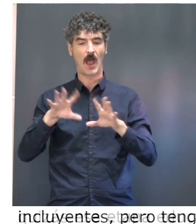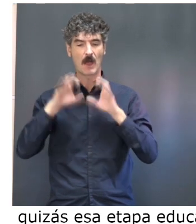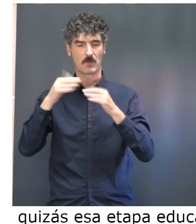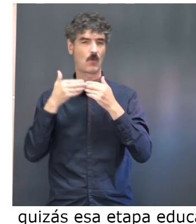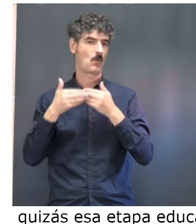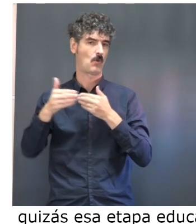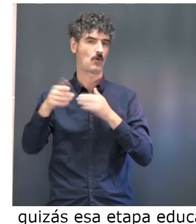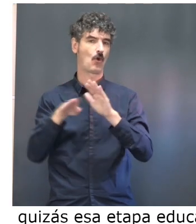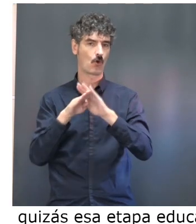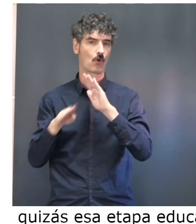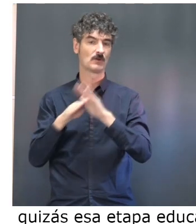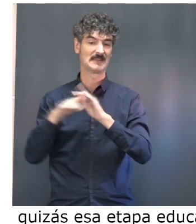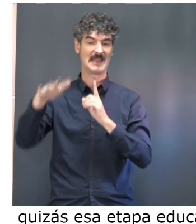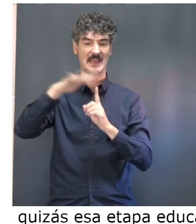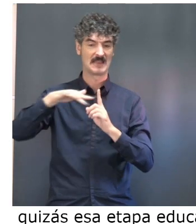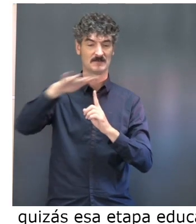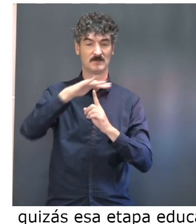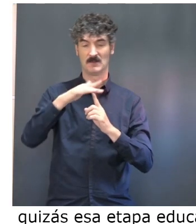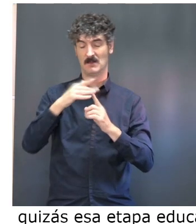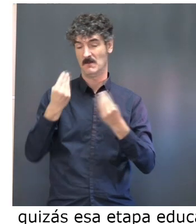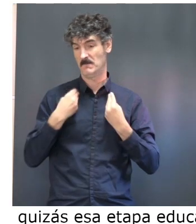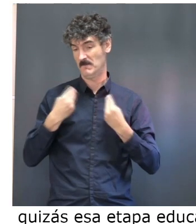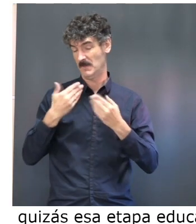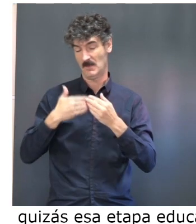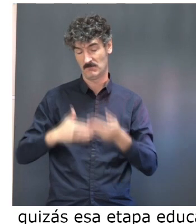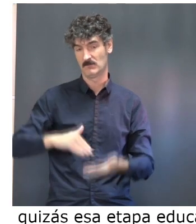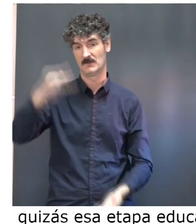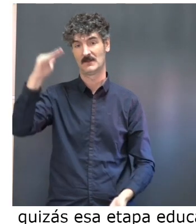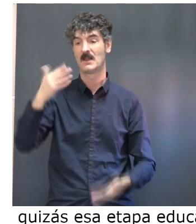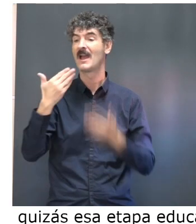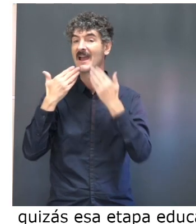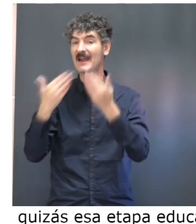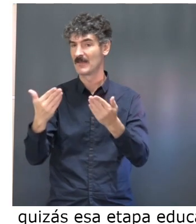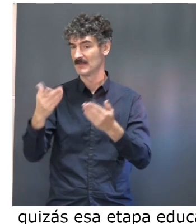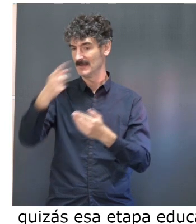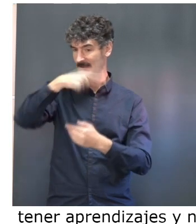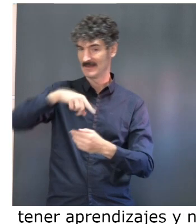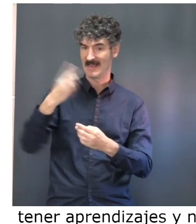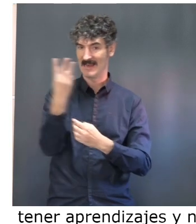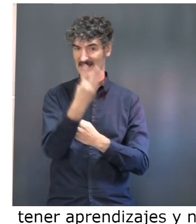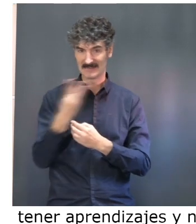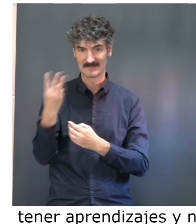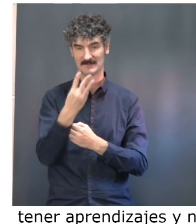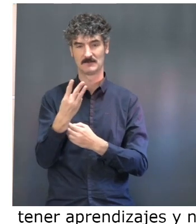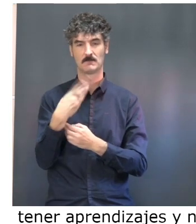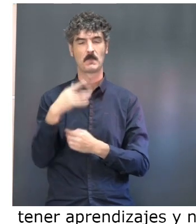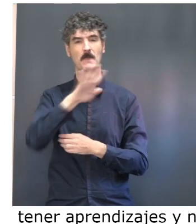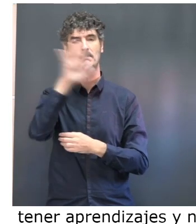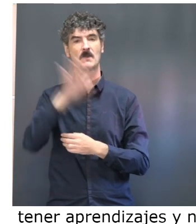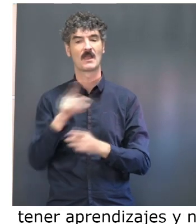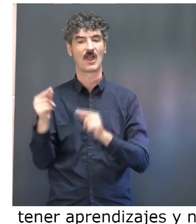y nuevos espacios a lo largo de toda la vida. Os agradezco un montón que hayáis estado aquí. Me parece que